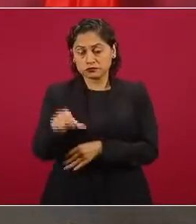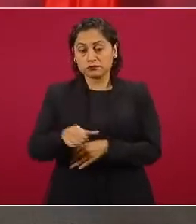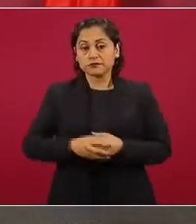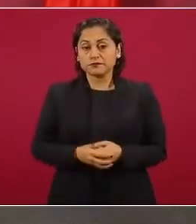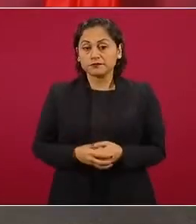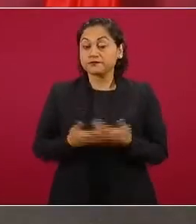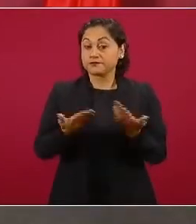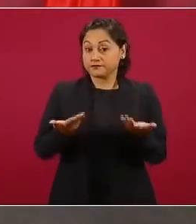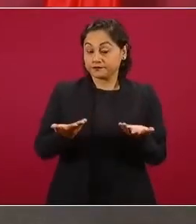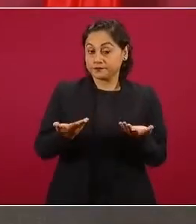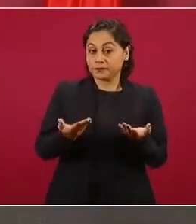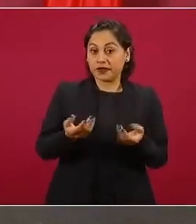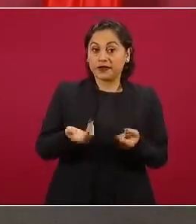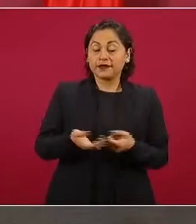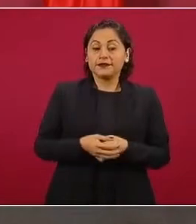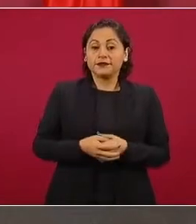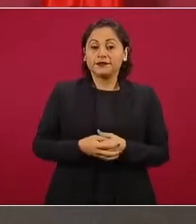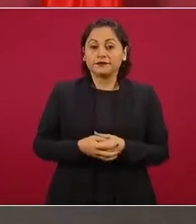Al mismo tiempo,